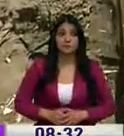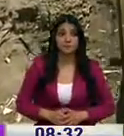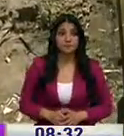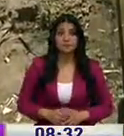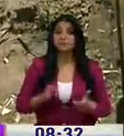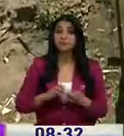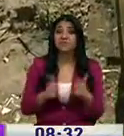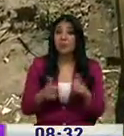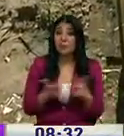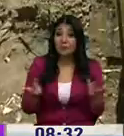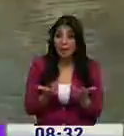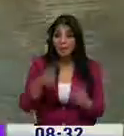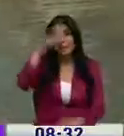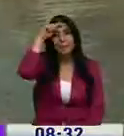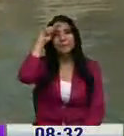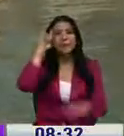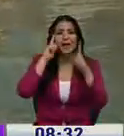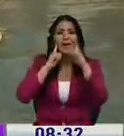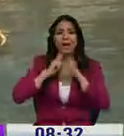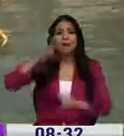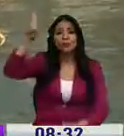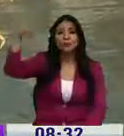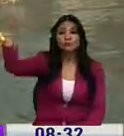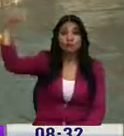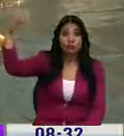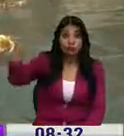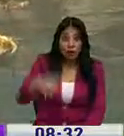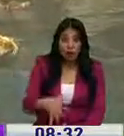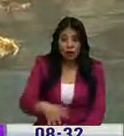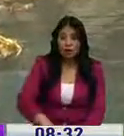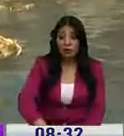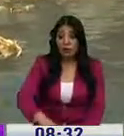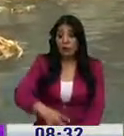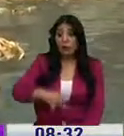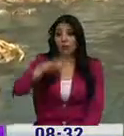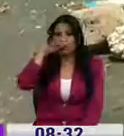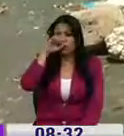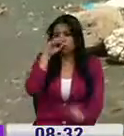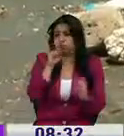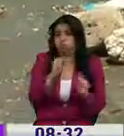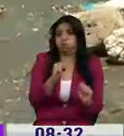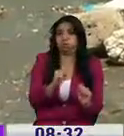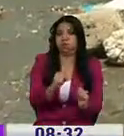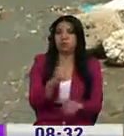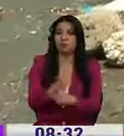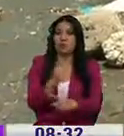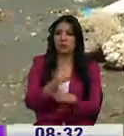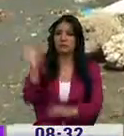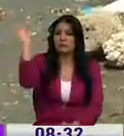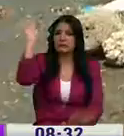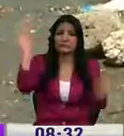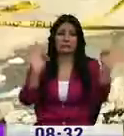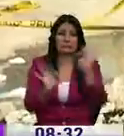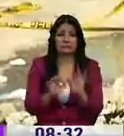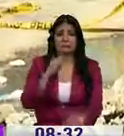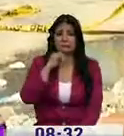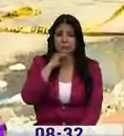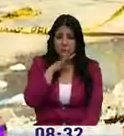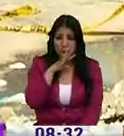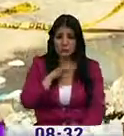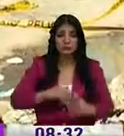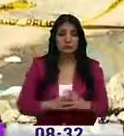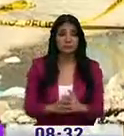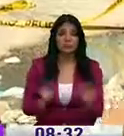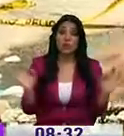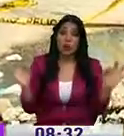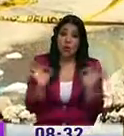se agudiza en el verano, ya que con el calor, el olor es aún más fuerte, lo que atrae insectos. Y hay veces que